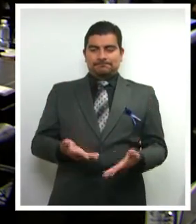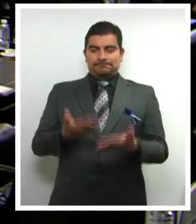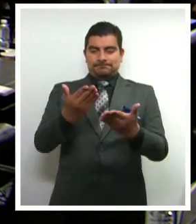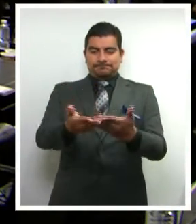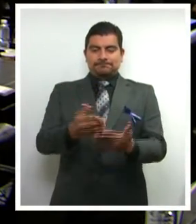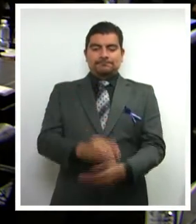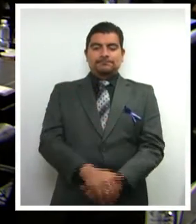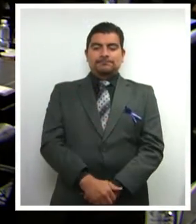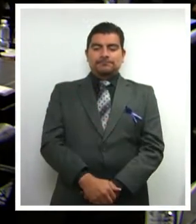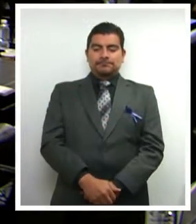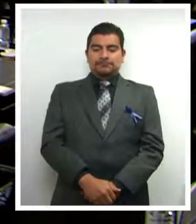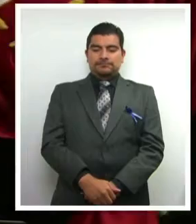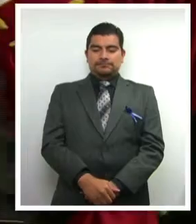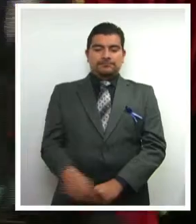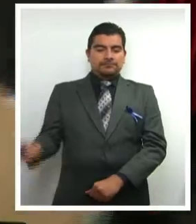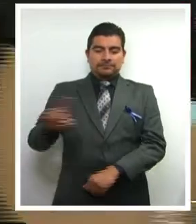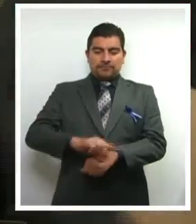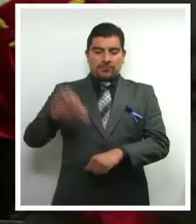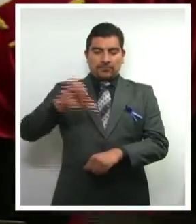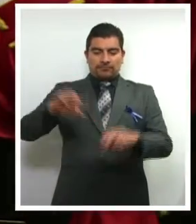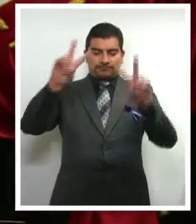día.